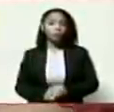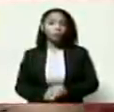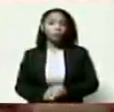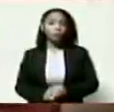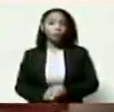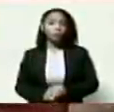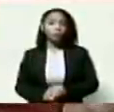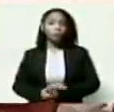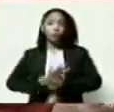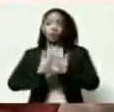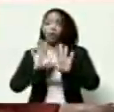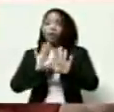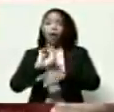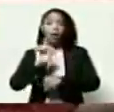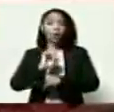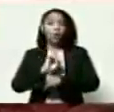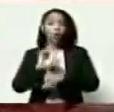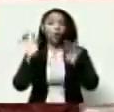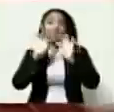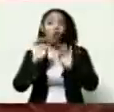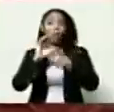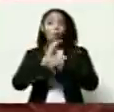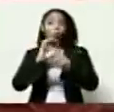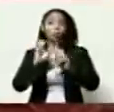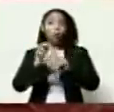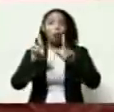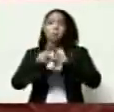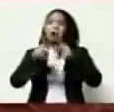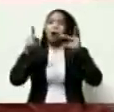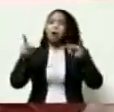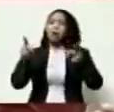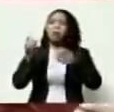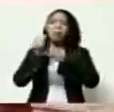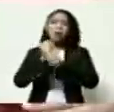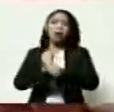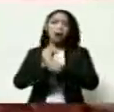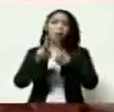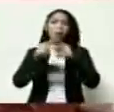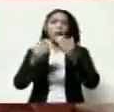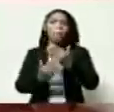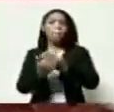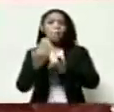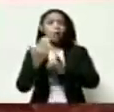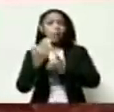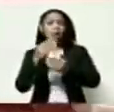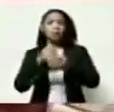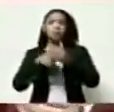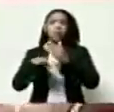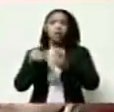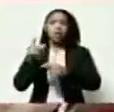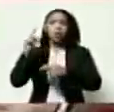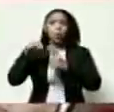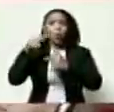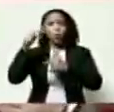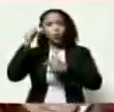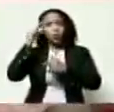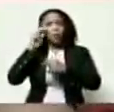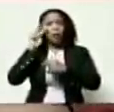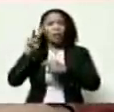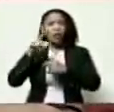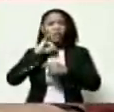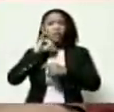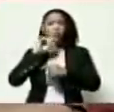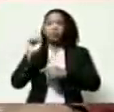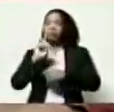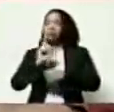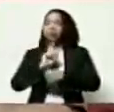Y ya no es la manera tradicional que un periódico, esperar que el periódico se imprima y salga al día siguiente para ver las noticias. No, no,